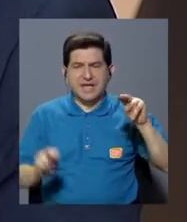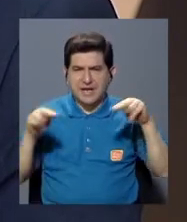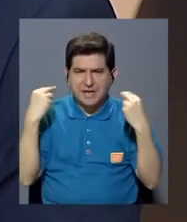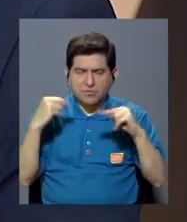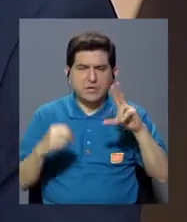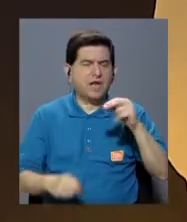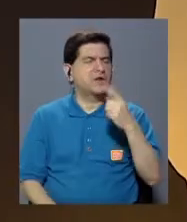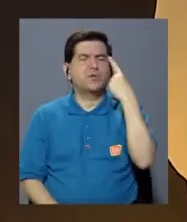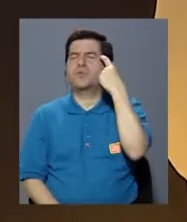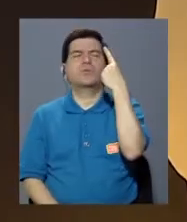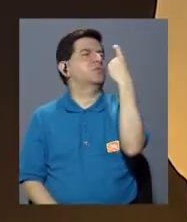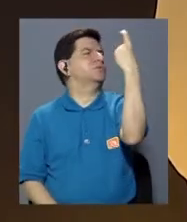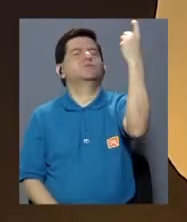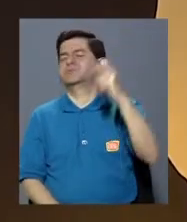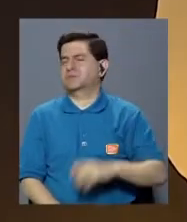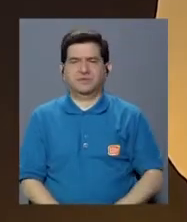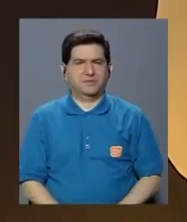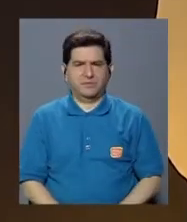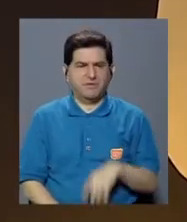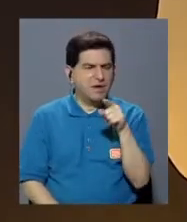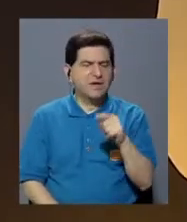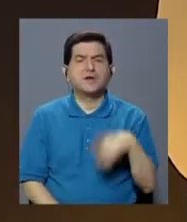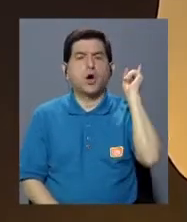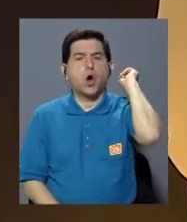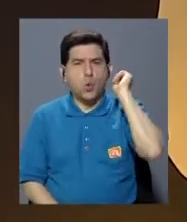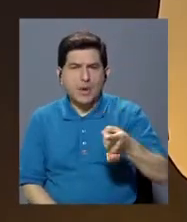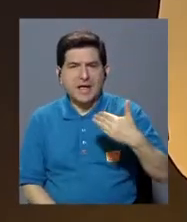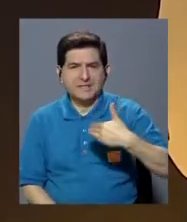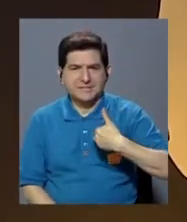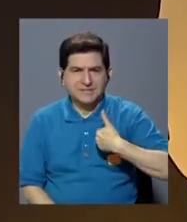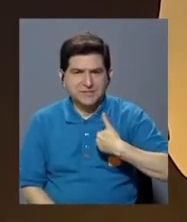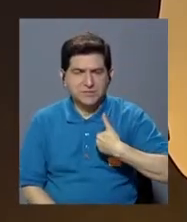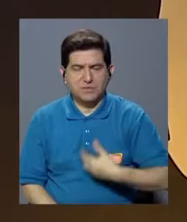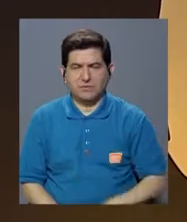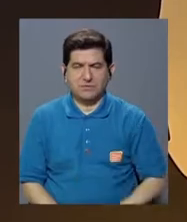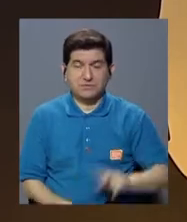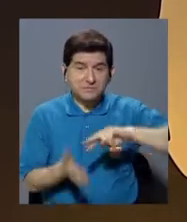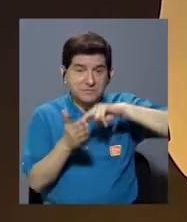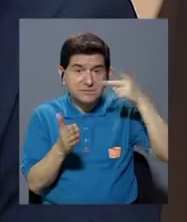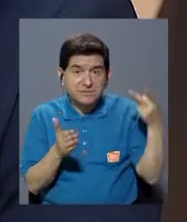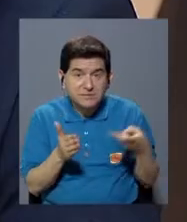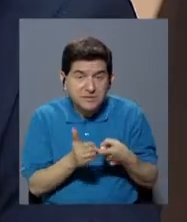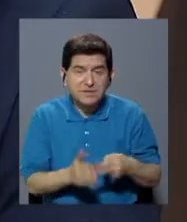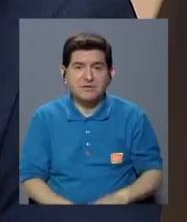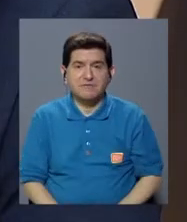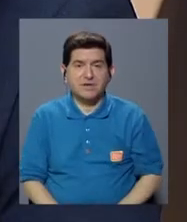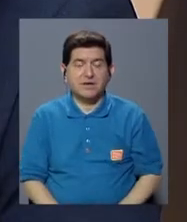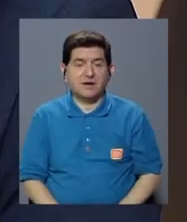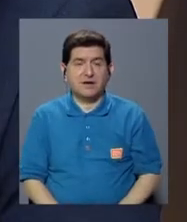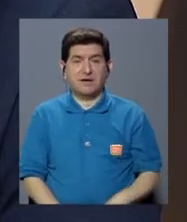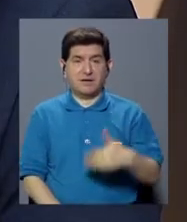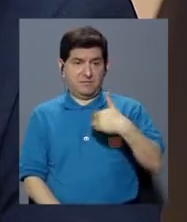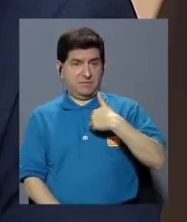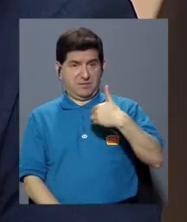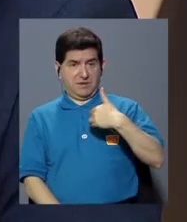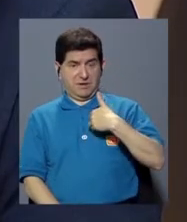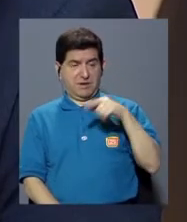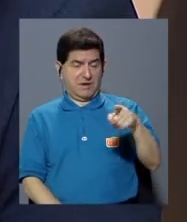una aspiración, ¿verdad? Es una obligación, ¿verdad? O sea, que tienen aquellas